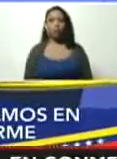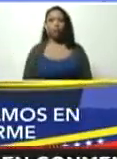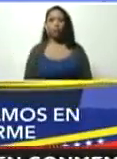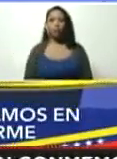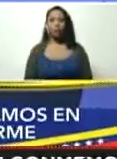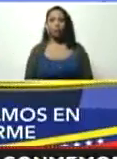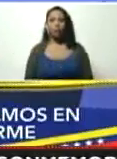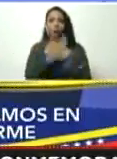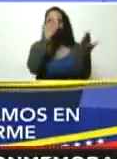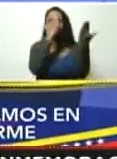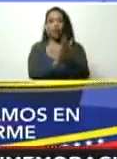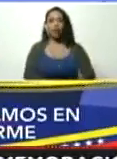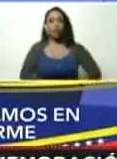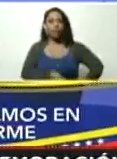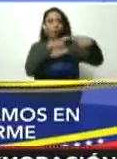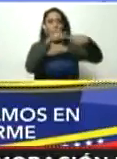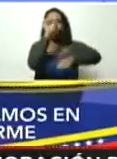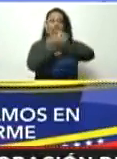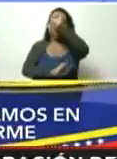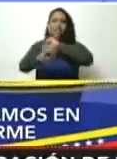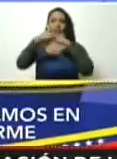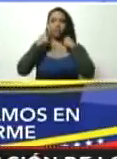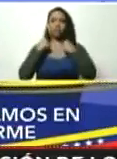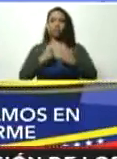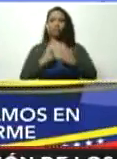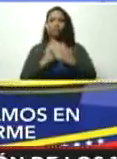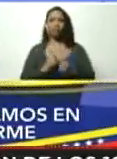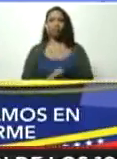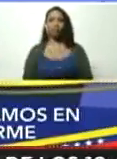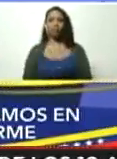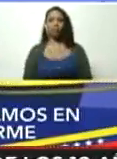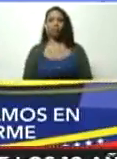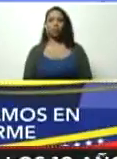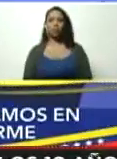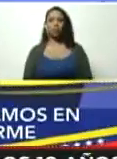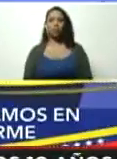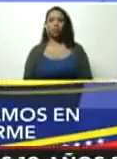que ha enfrentado con coraje y valentía,